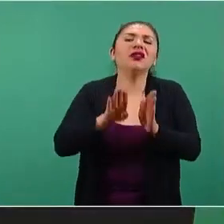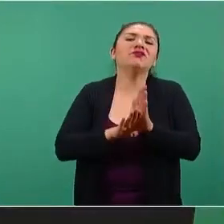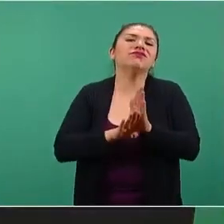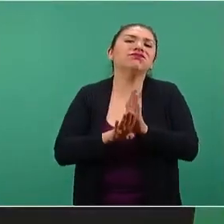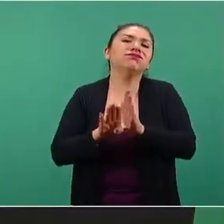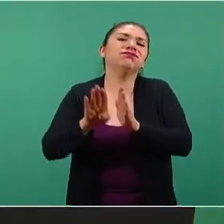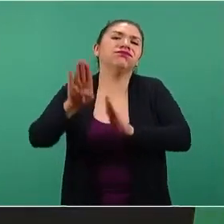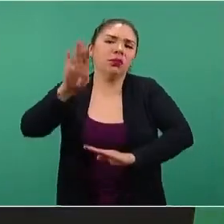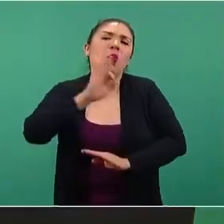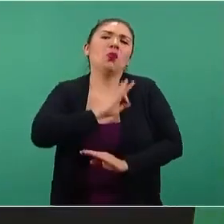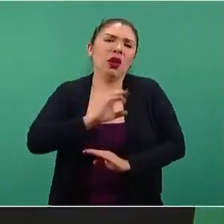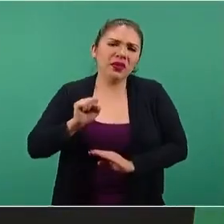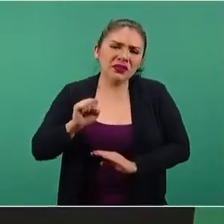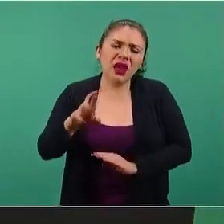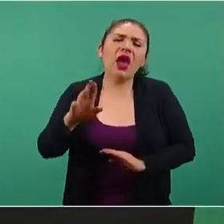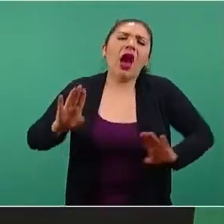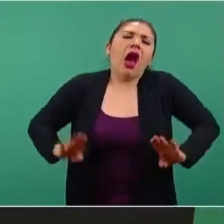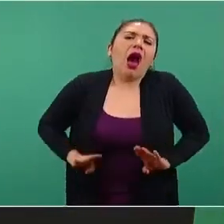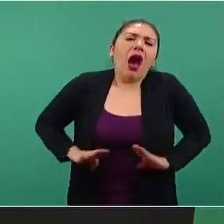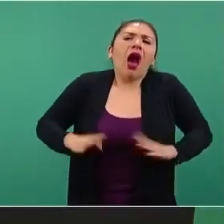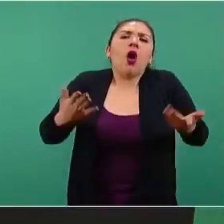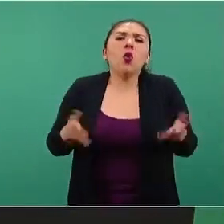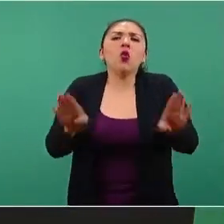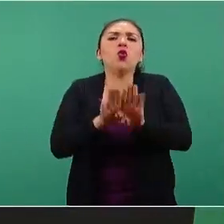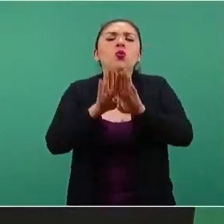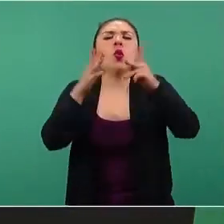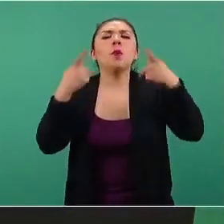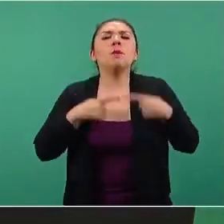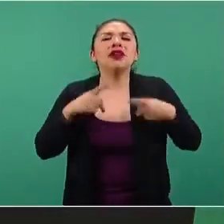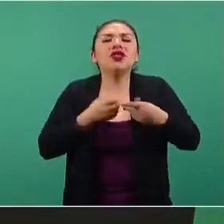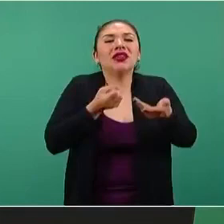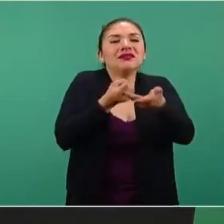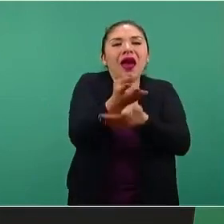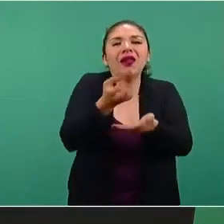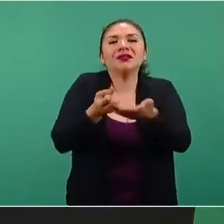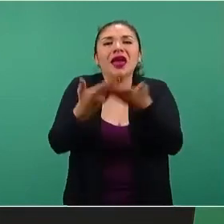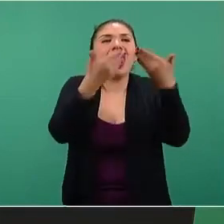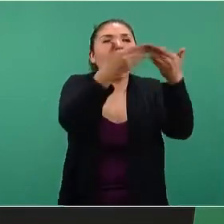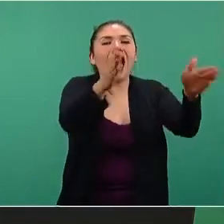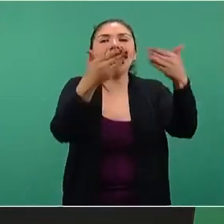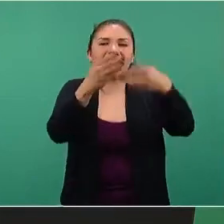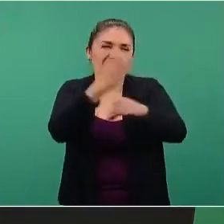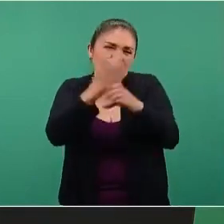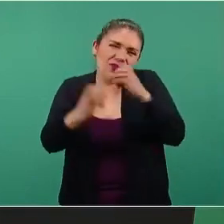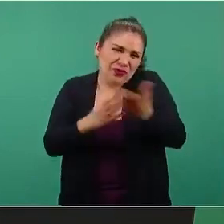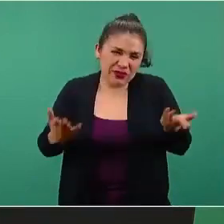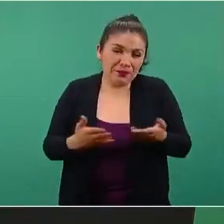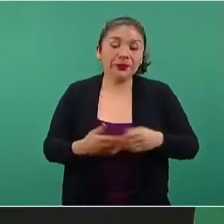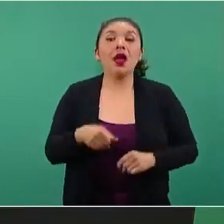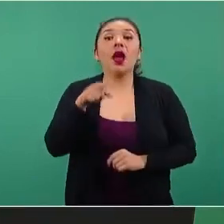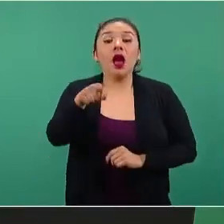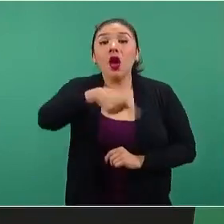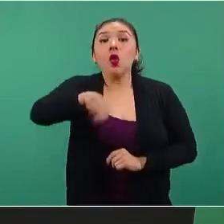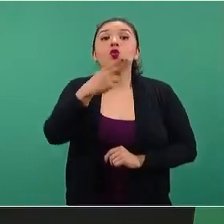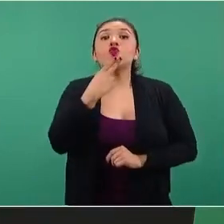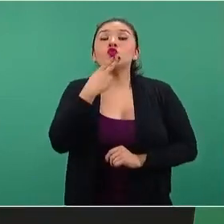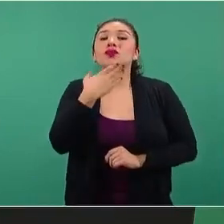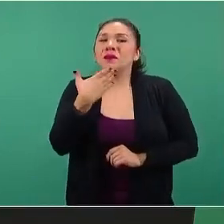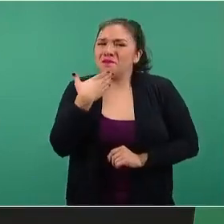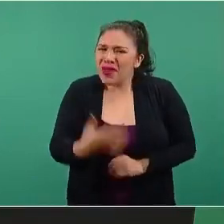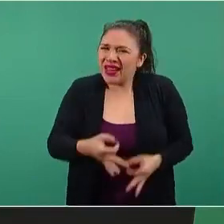a incrementar conforme las actividades socioeconómicas se incrementan. El uso correcto del